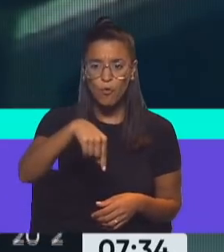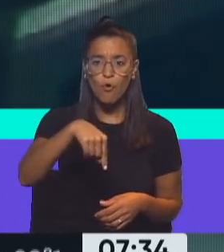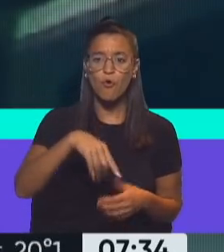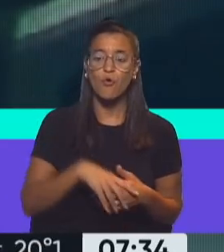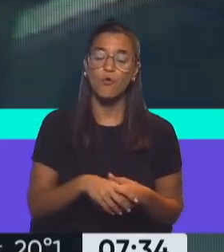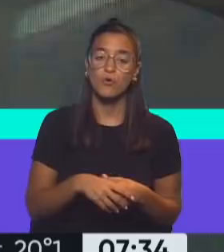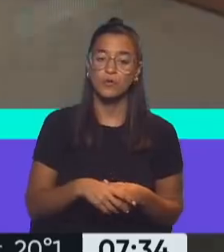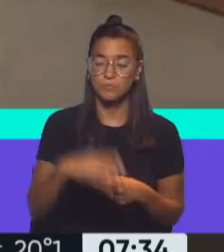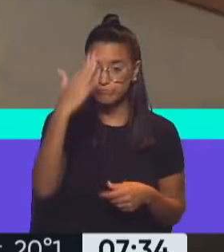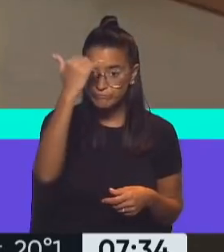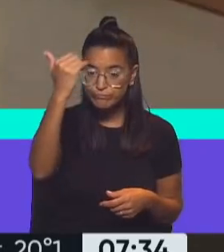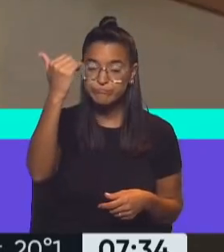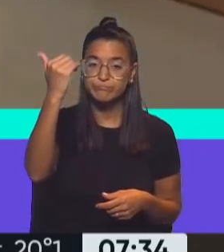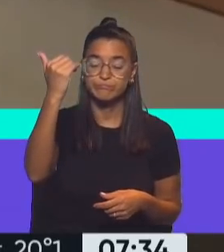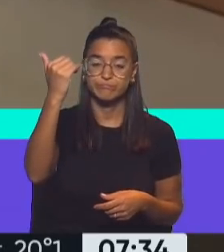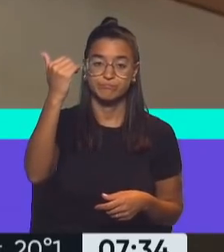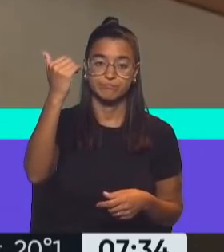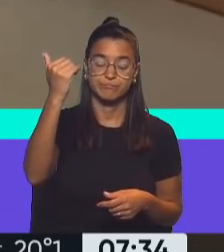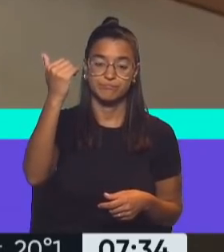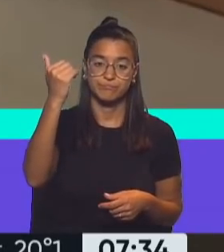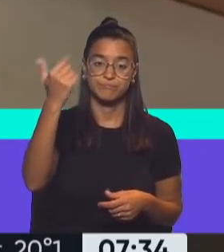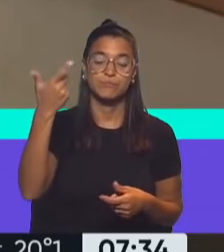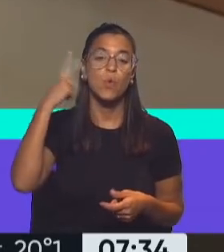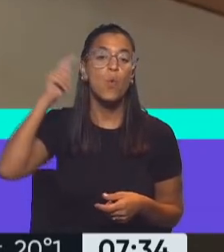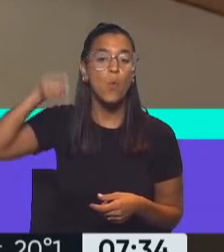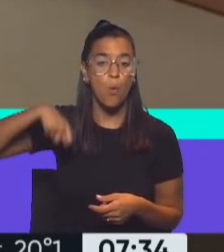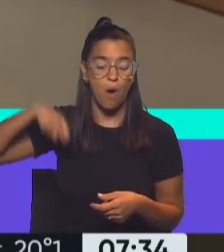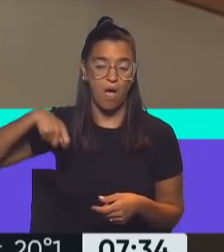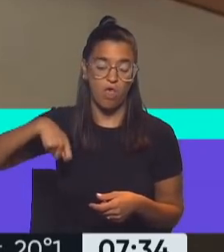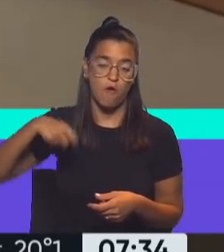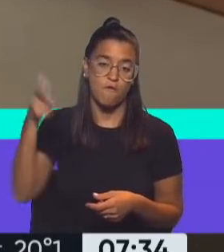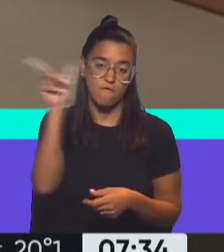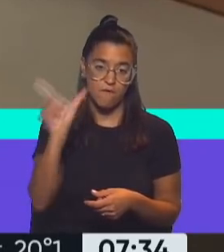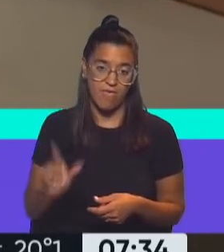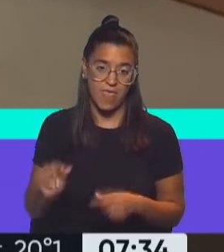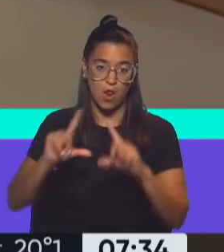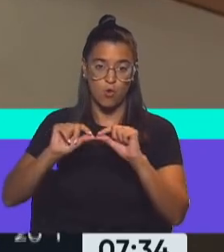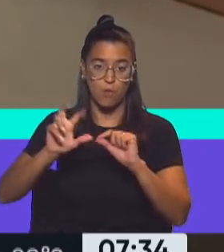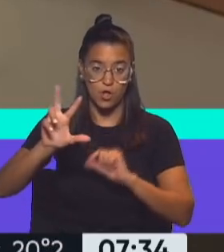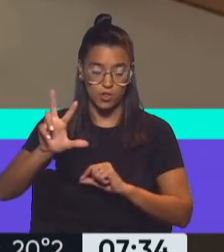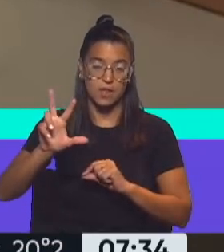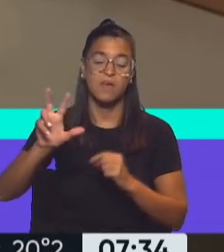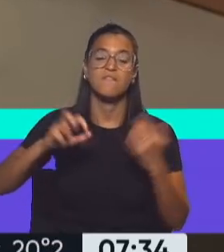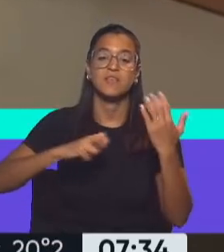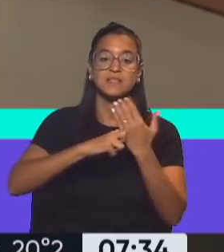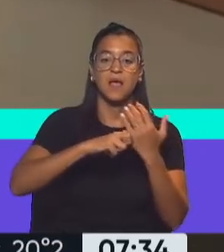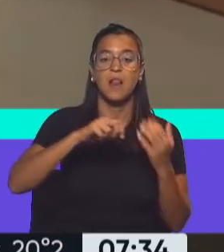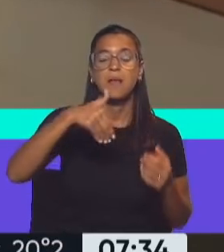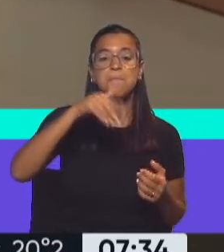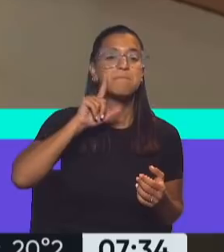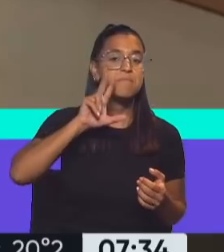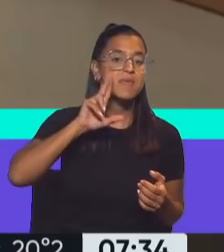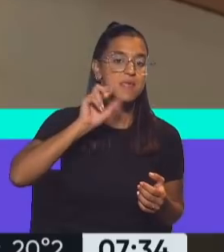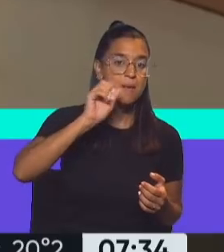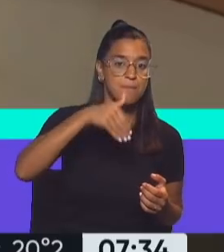fui convocado por el Juzgado Federal 3 con la fiscal Miriam Russo, que nos